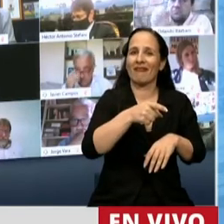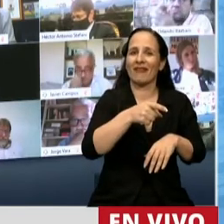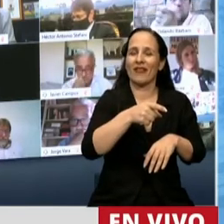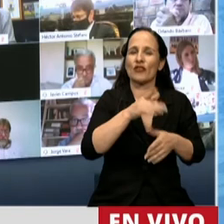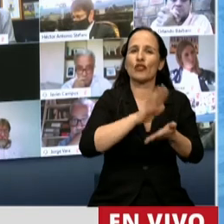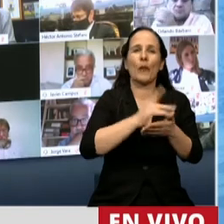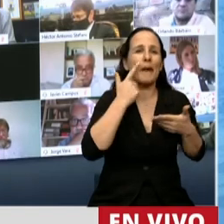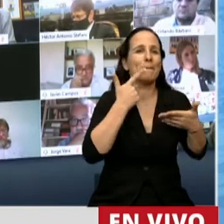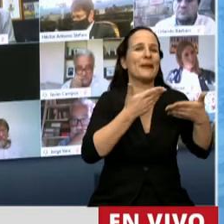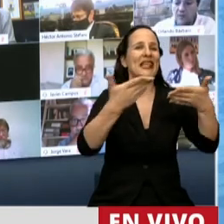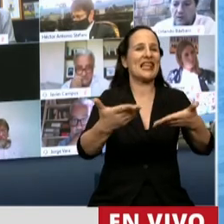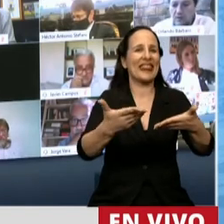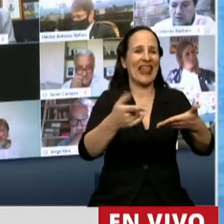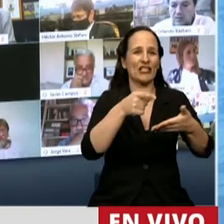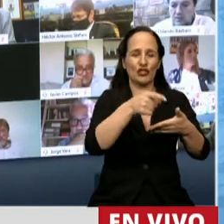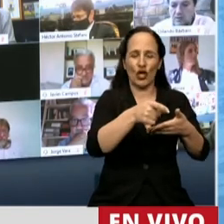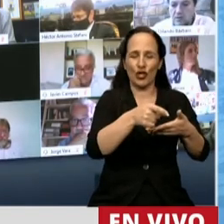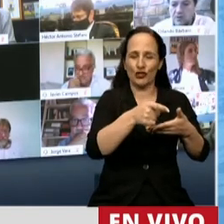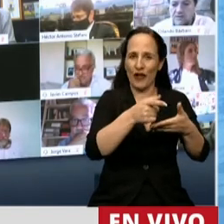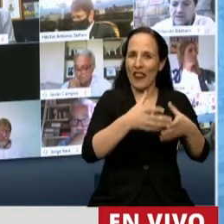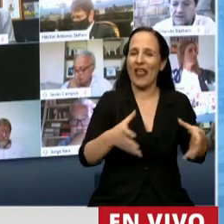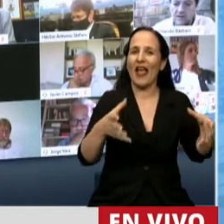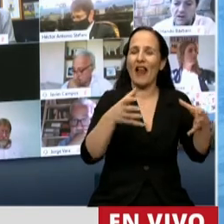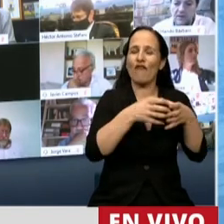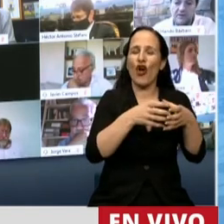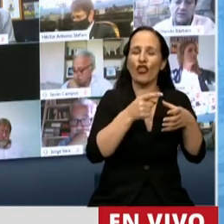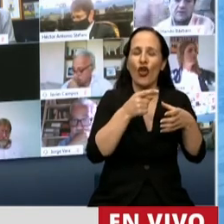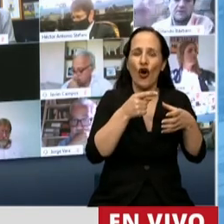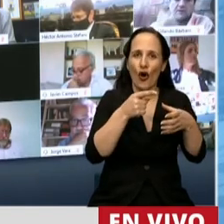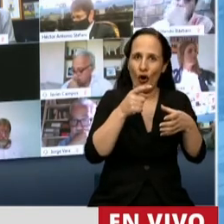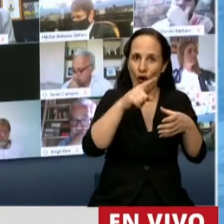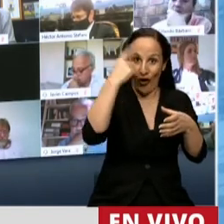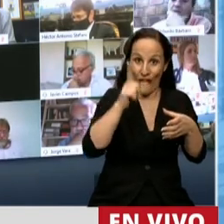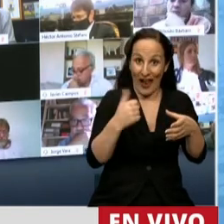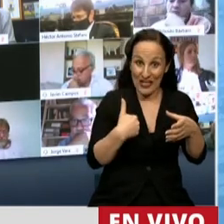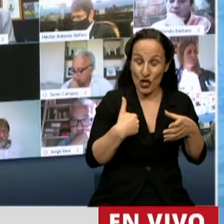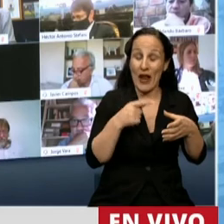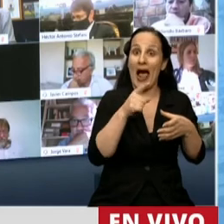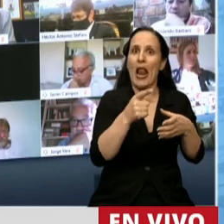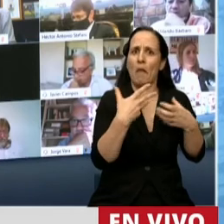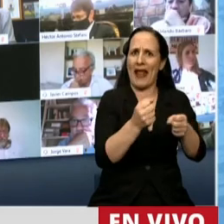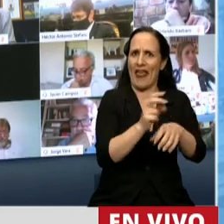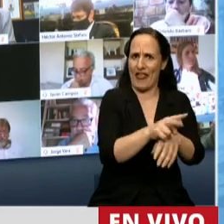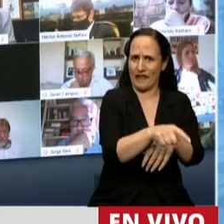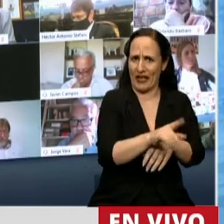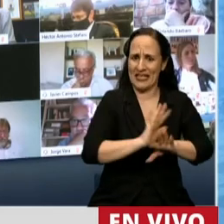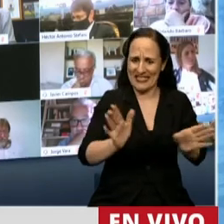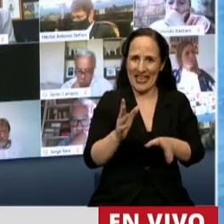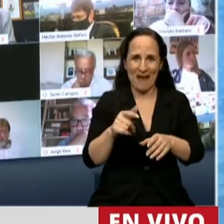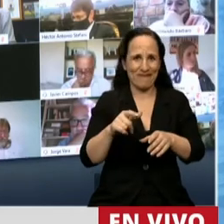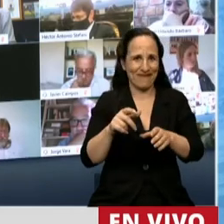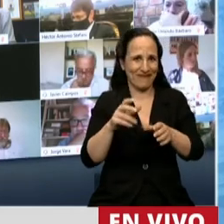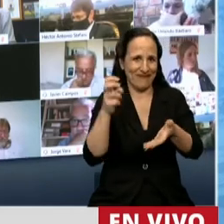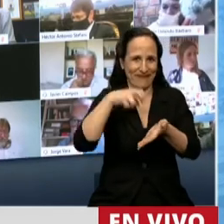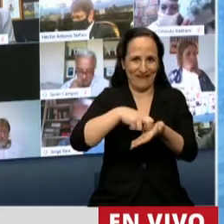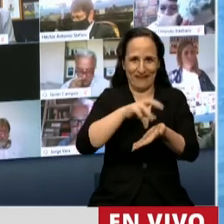la presentación pública del Fondo Nacional para la Defensa, que fue una ley de este Congreso aprobada por esta